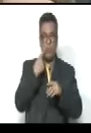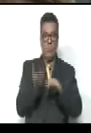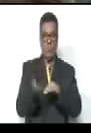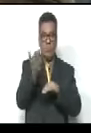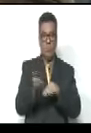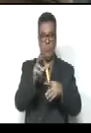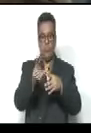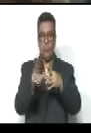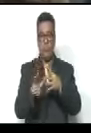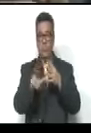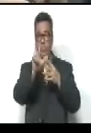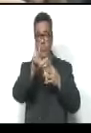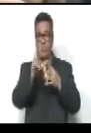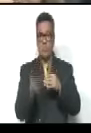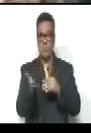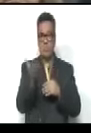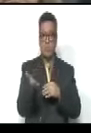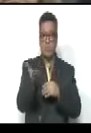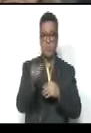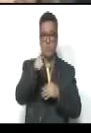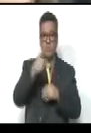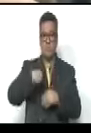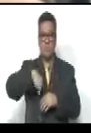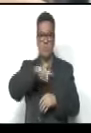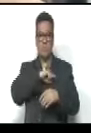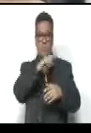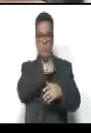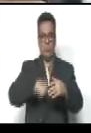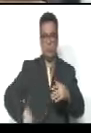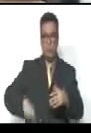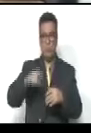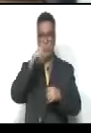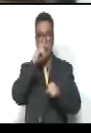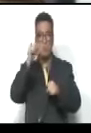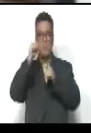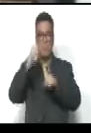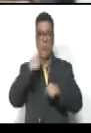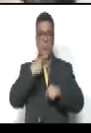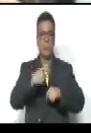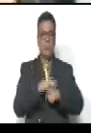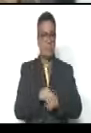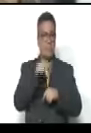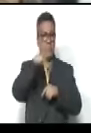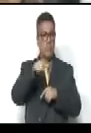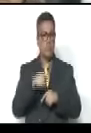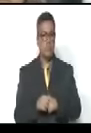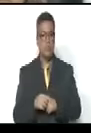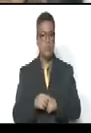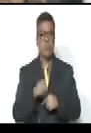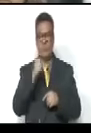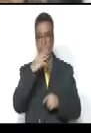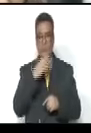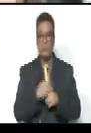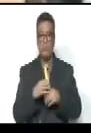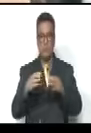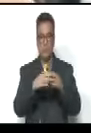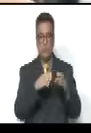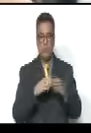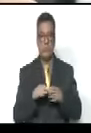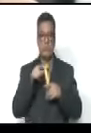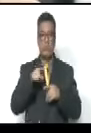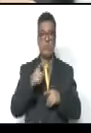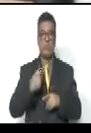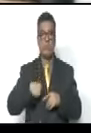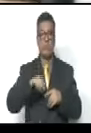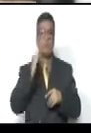resaltar tres elementos fundamentales que nuestro presidente Nicolás Maduro mencionó en esta extraordinaria reunión, como es,